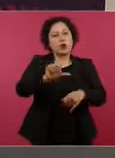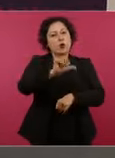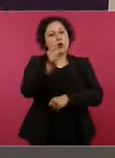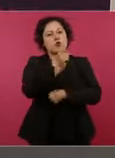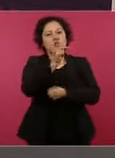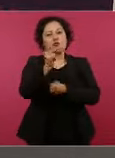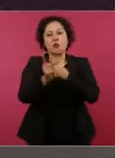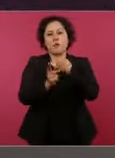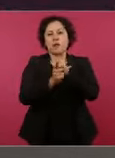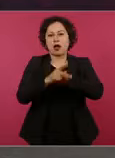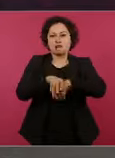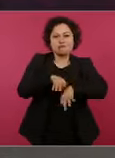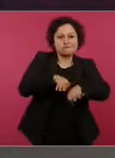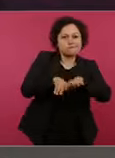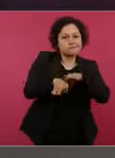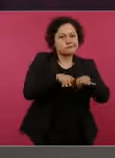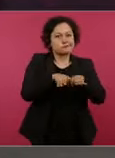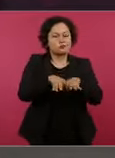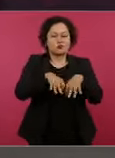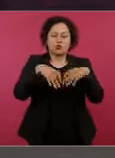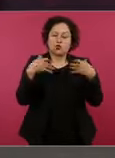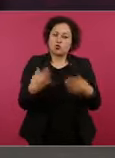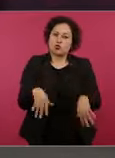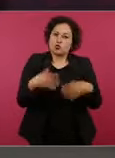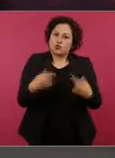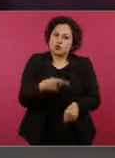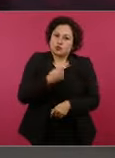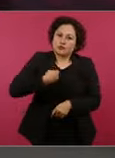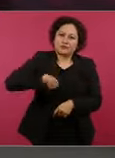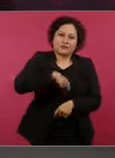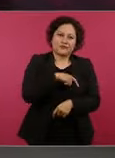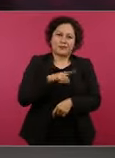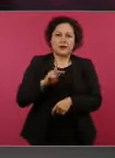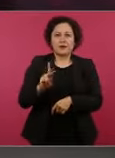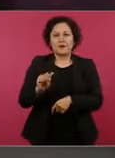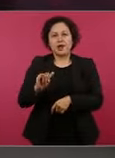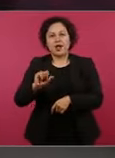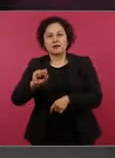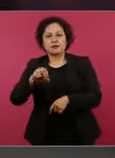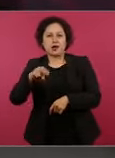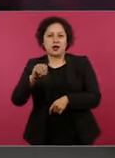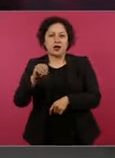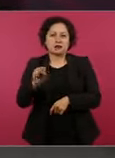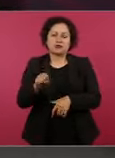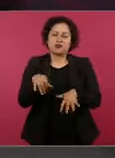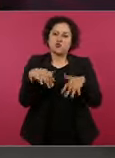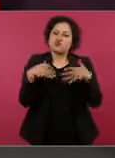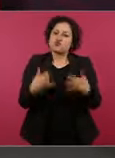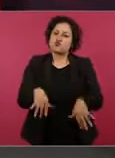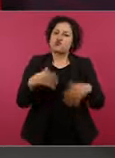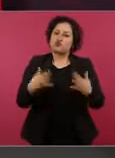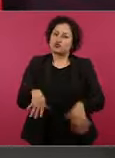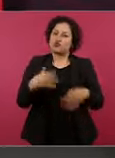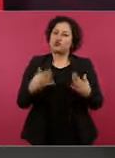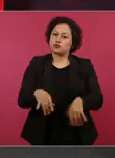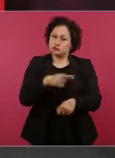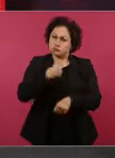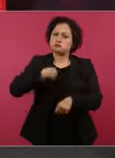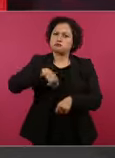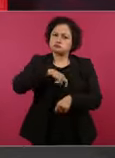son muy, muy, muy, muy mexicanos. Y por eso pues ayudamos en lo